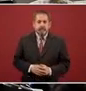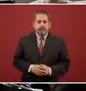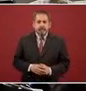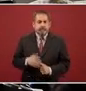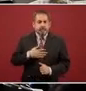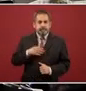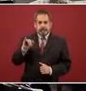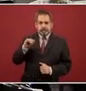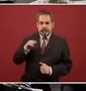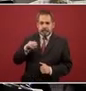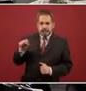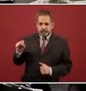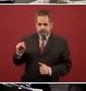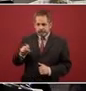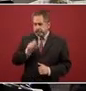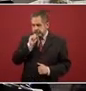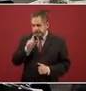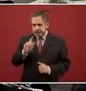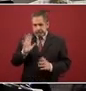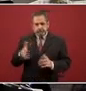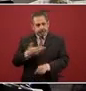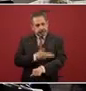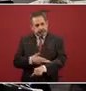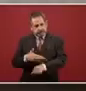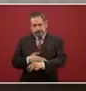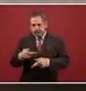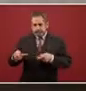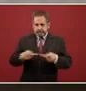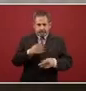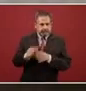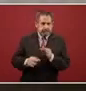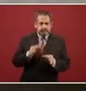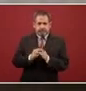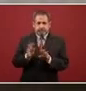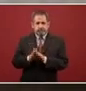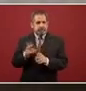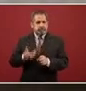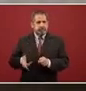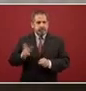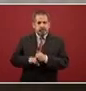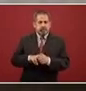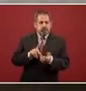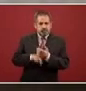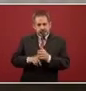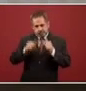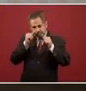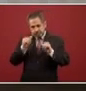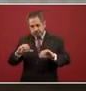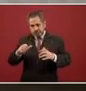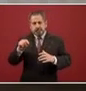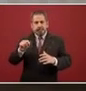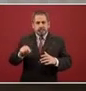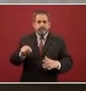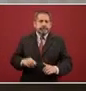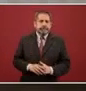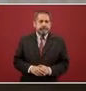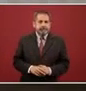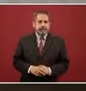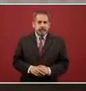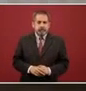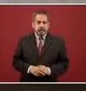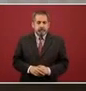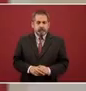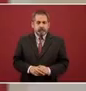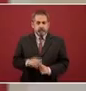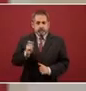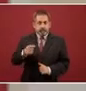IMSS también hemos tomado tiempo para prepararnos en los hospitales, en donde vamos a atender a los casos.